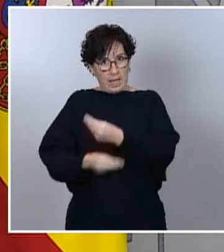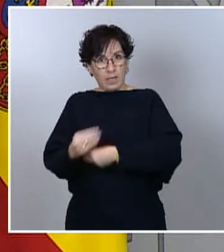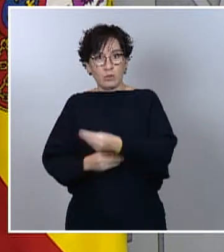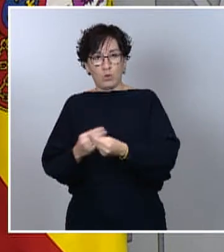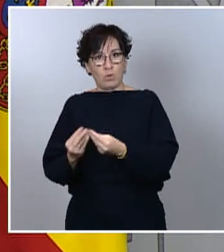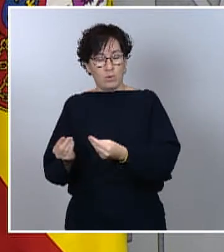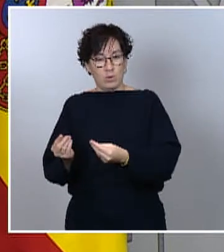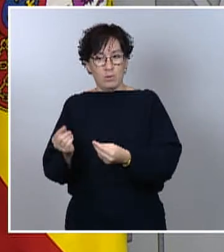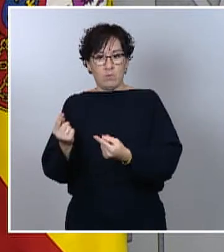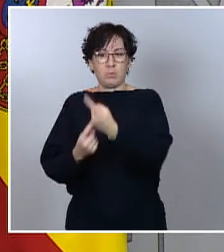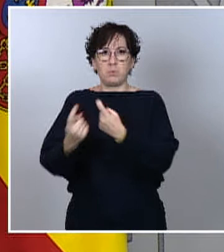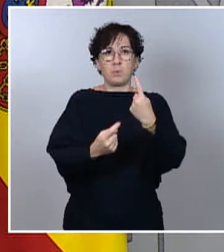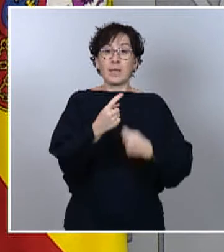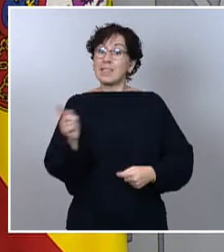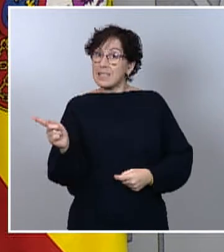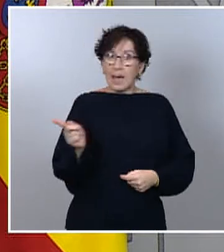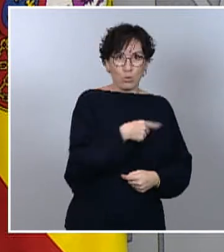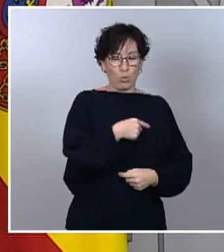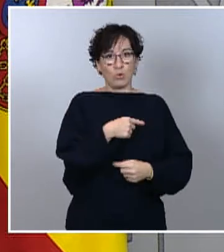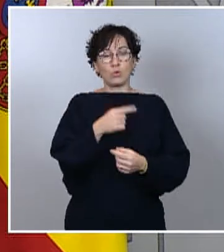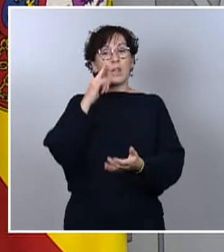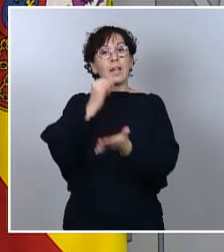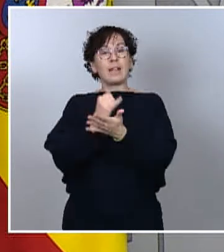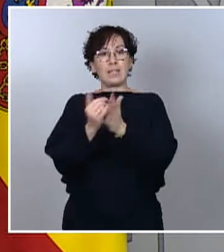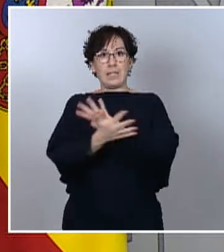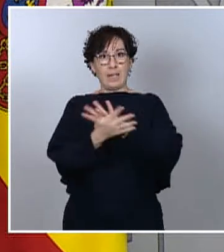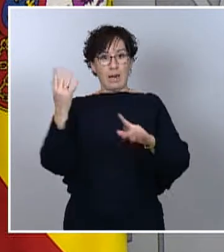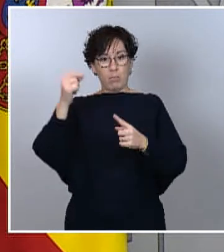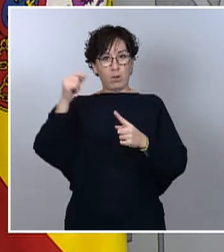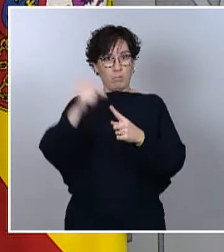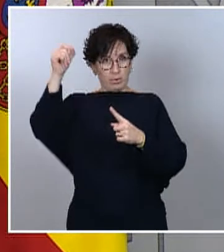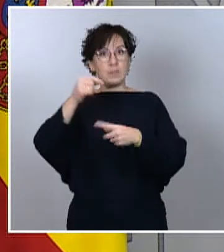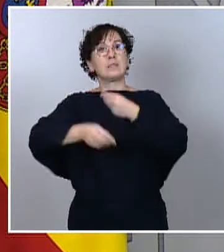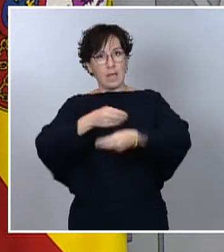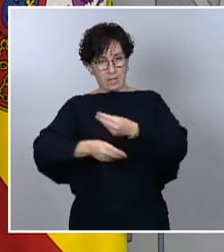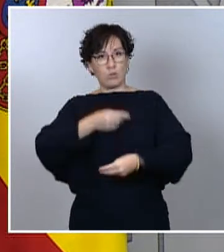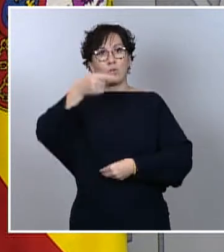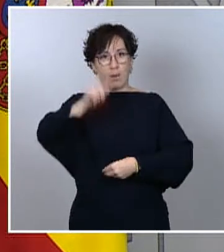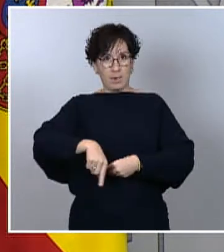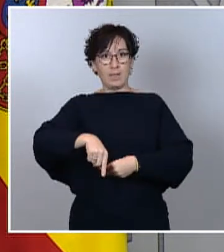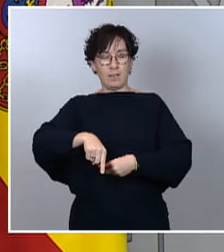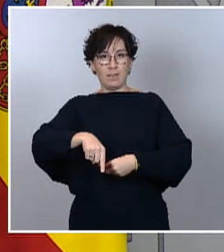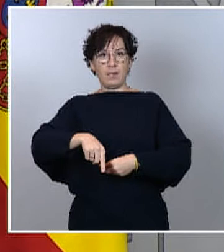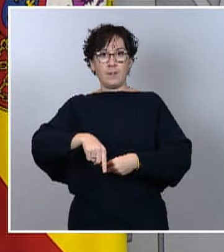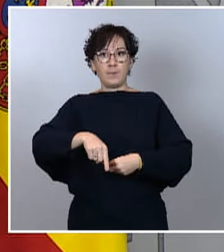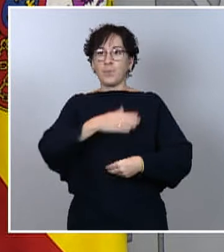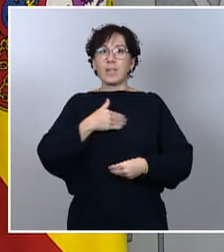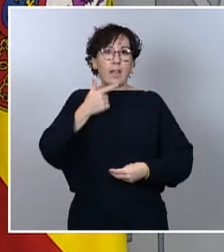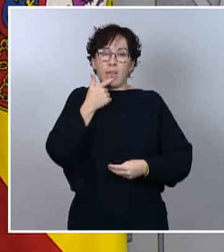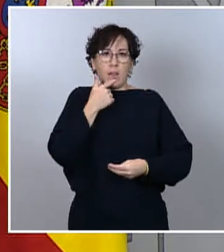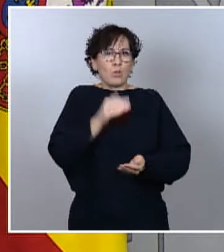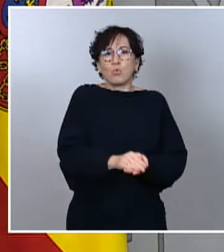realizado un test rápido de anticuerpos que permite llegar a toda la población, desde los bebés hasta